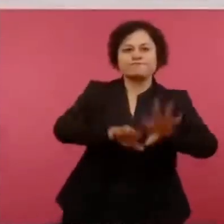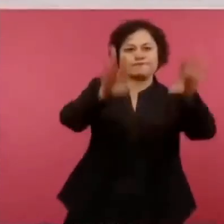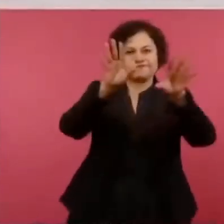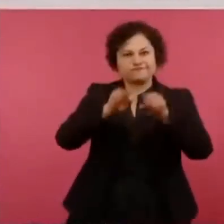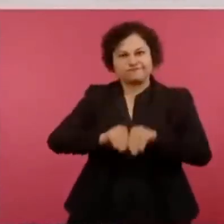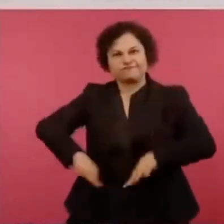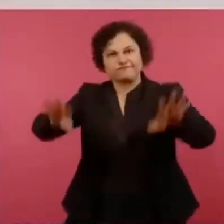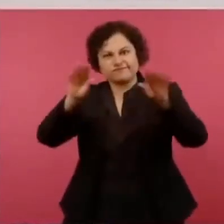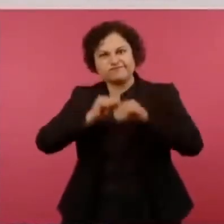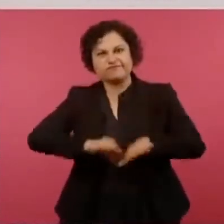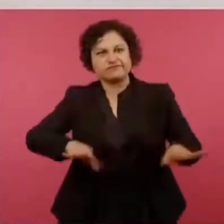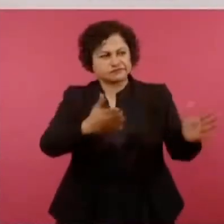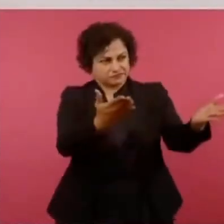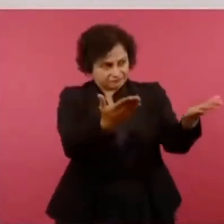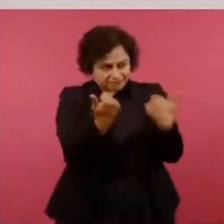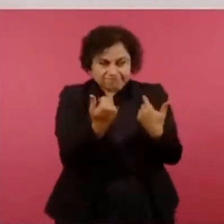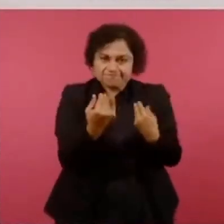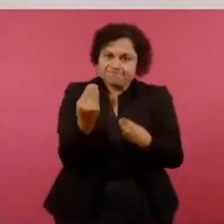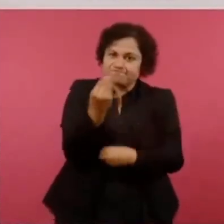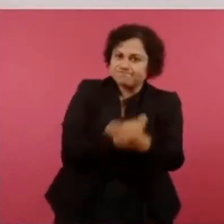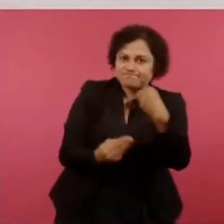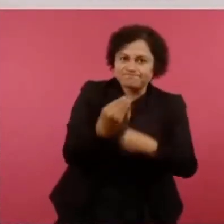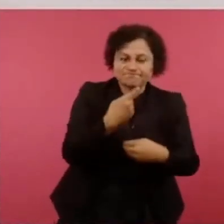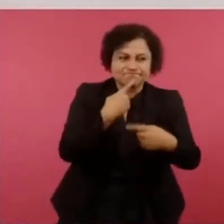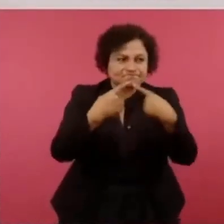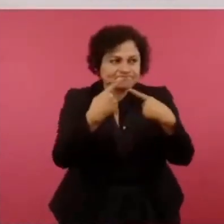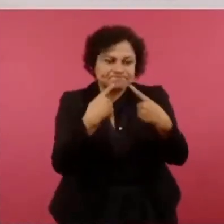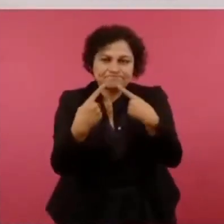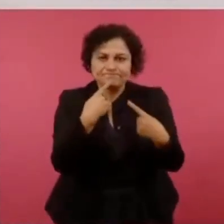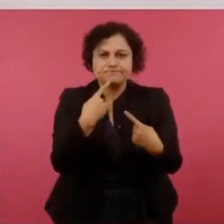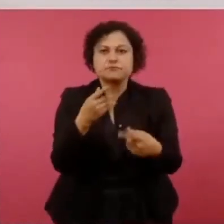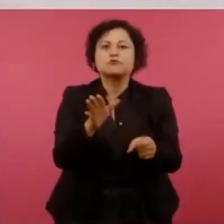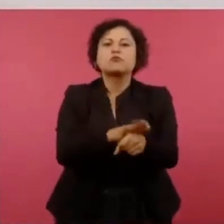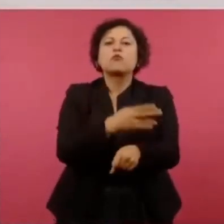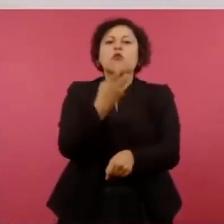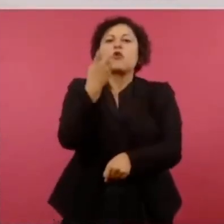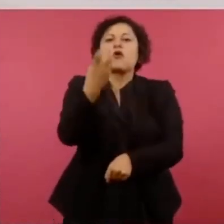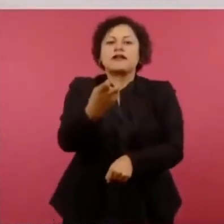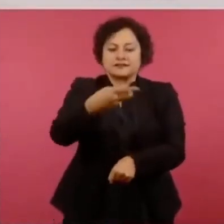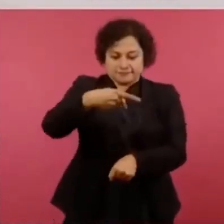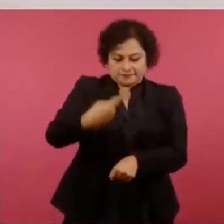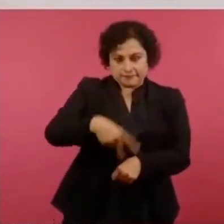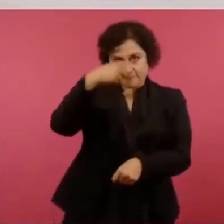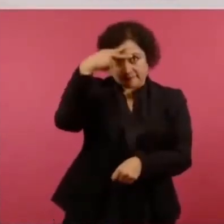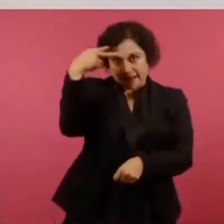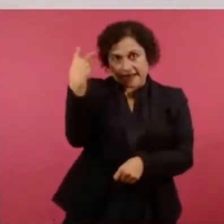Por eso está muy bien el país, pero mucho, muy bien. Presidente, en otro tema.